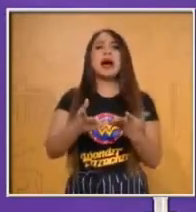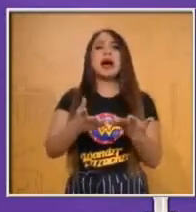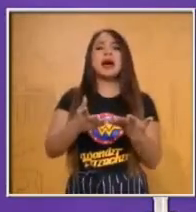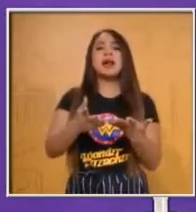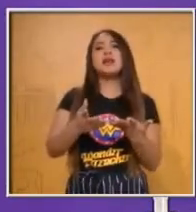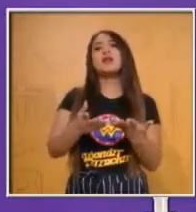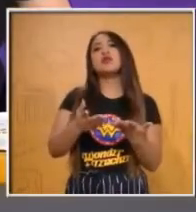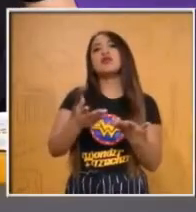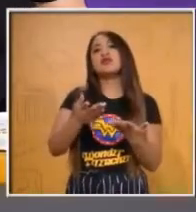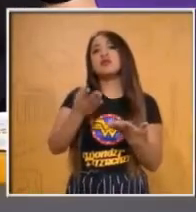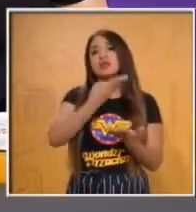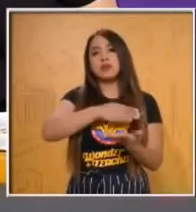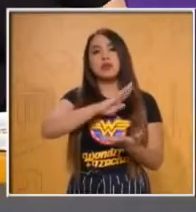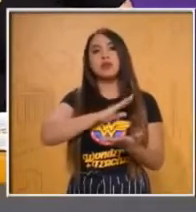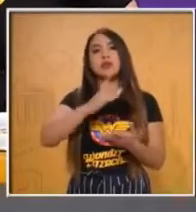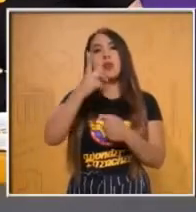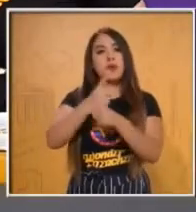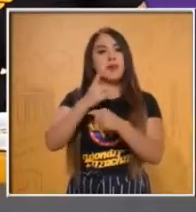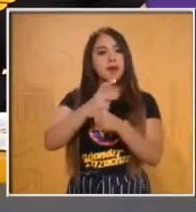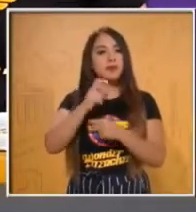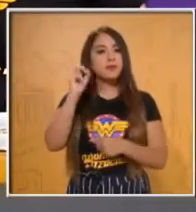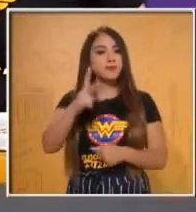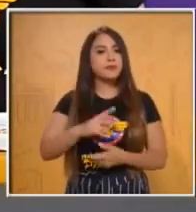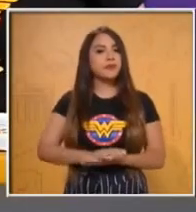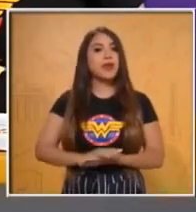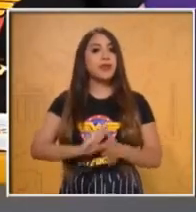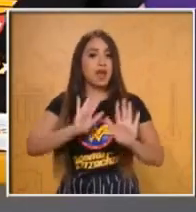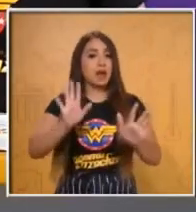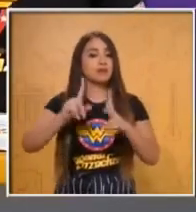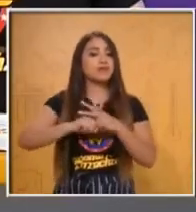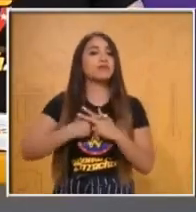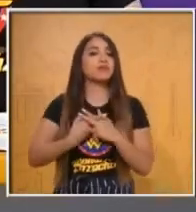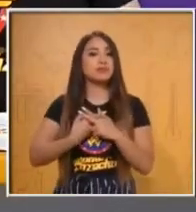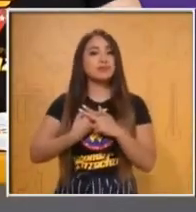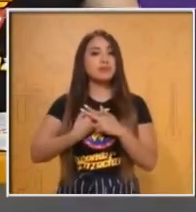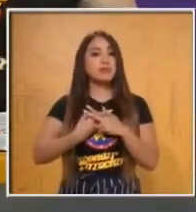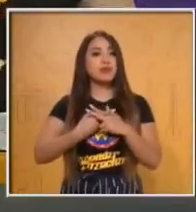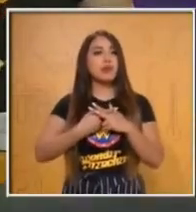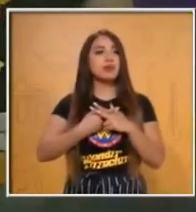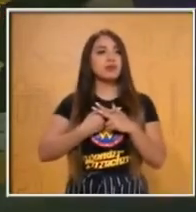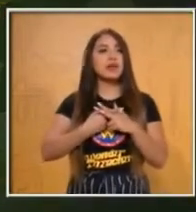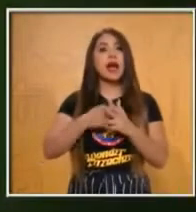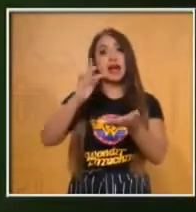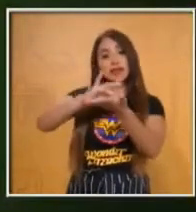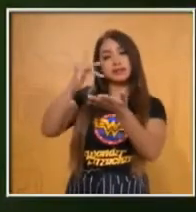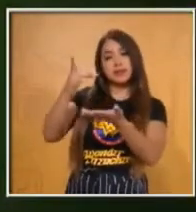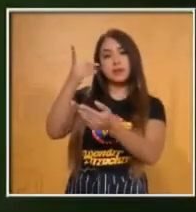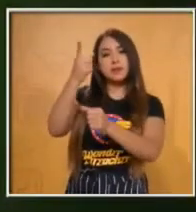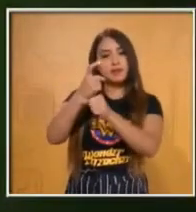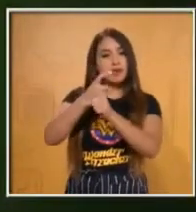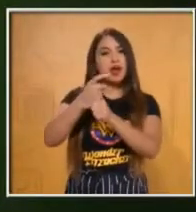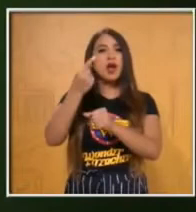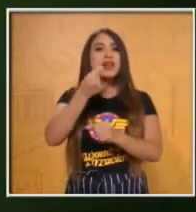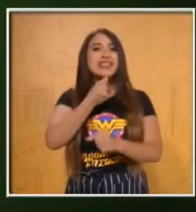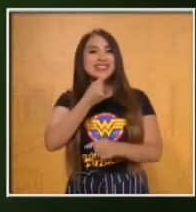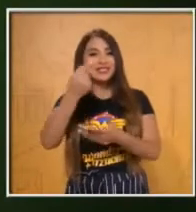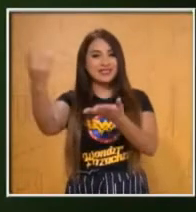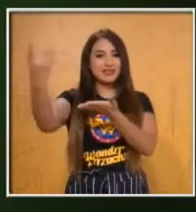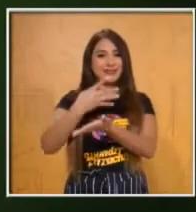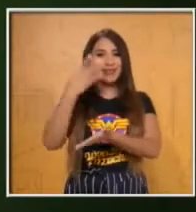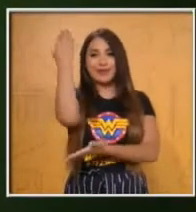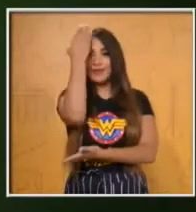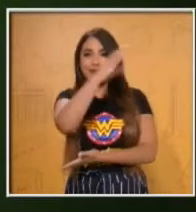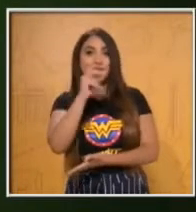grado. Maestra Blandi. Y para dar inicio, quiero primero que nada agradecer a los niños que nos mandaron sus fotografías. Y